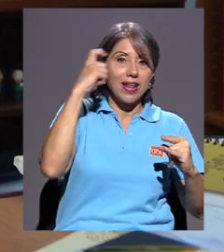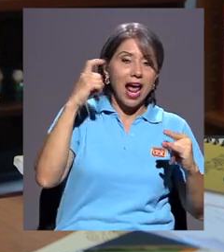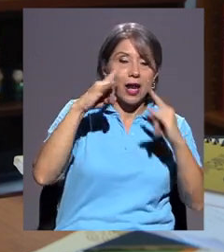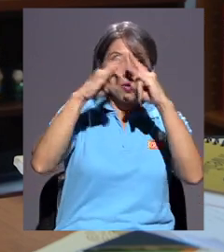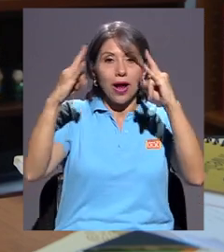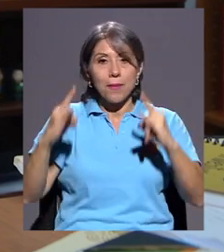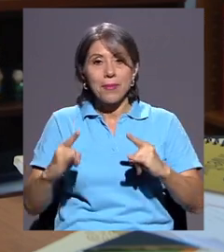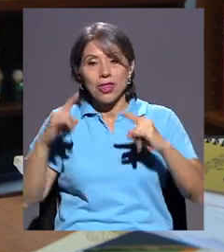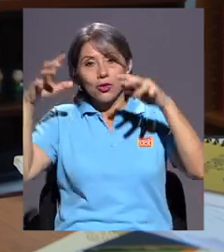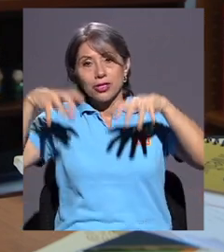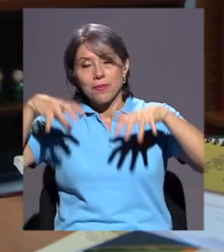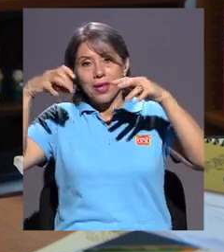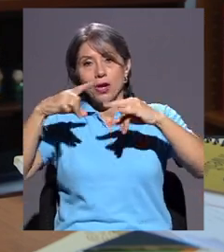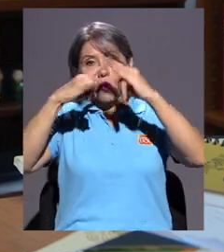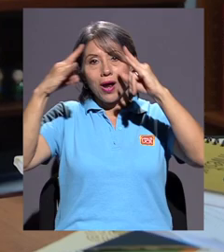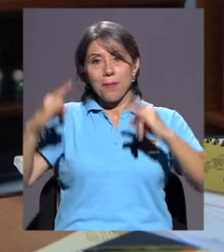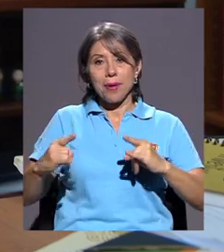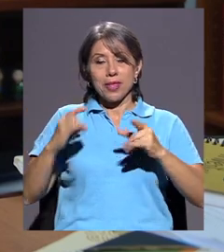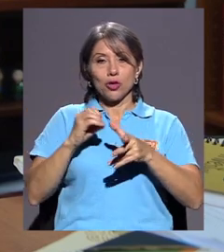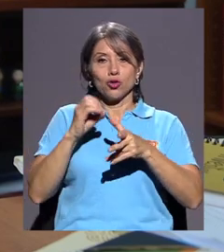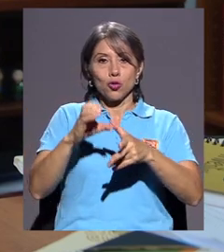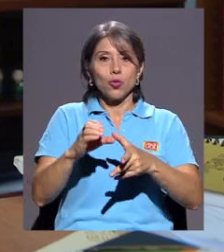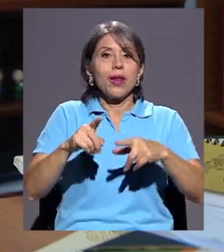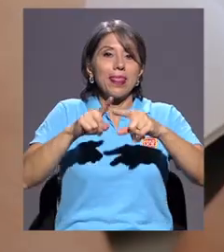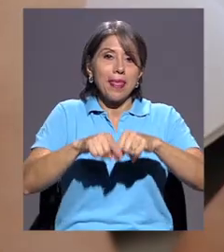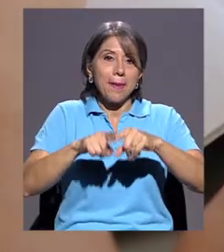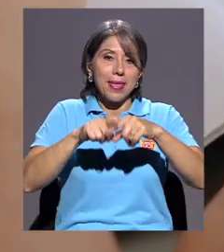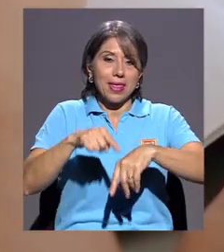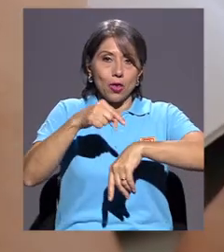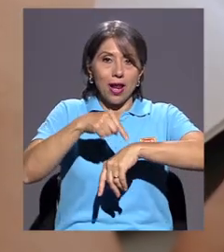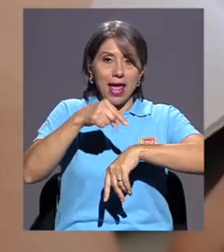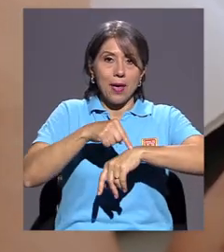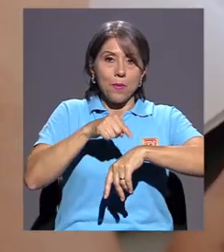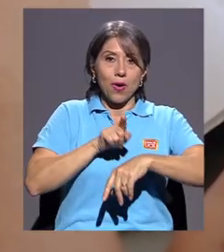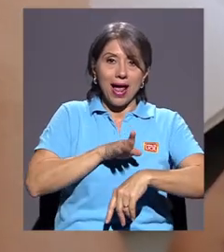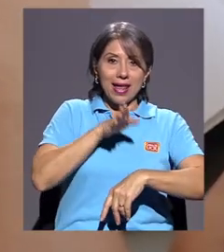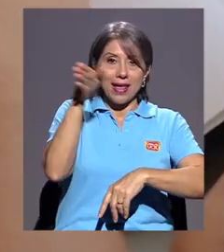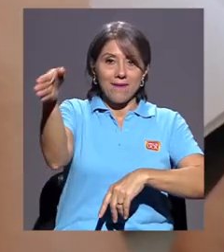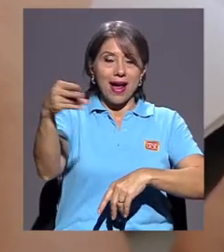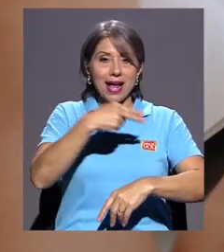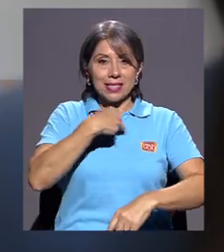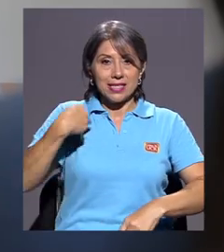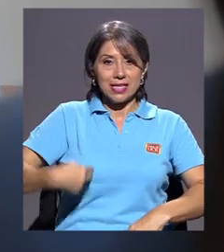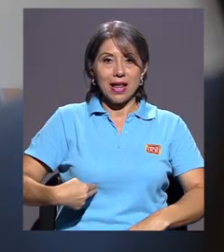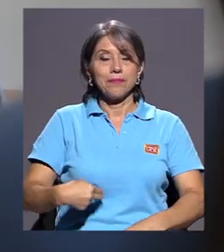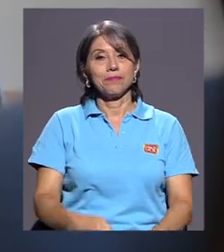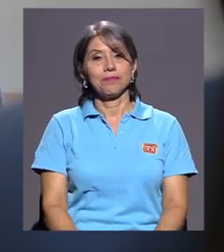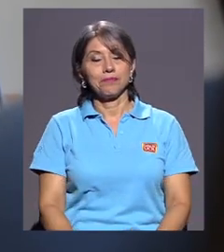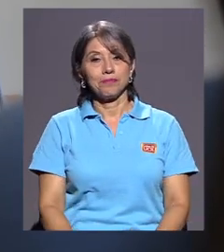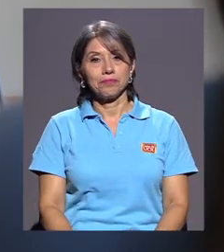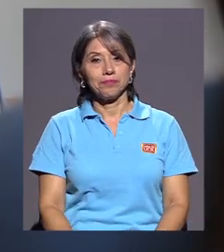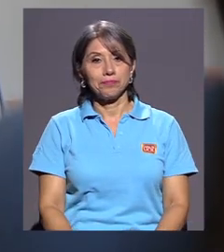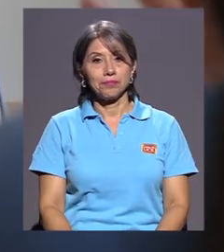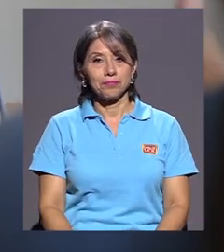de invierno, campamentos de octubre, ¿verdad? Dependiendo de la época en que van a China.